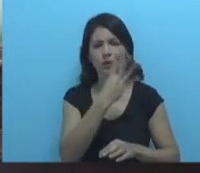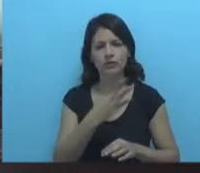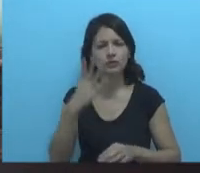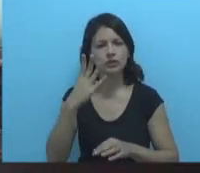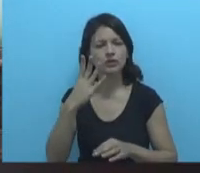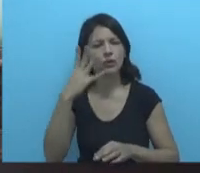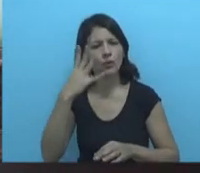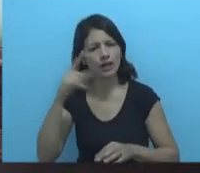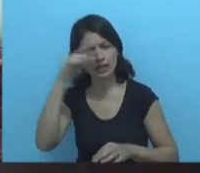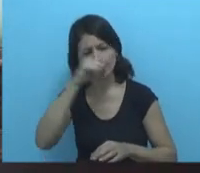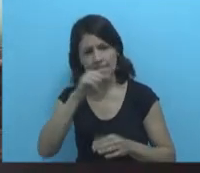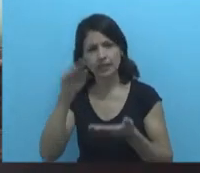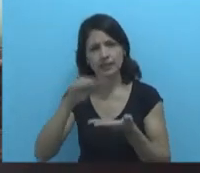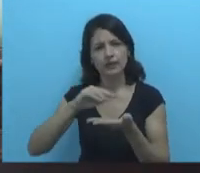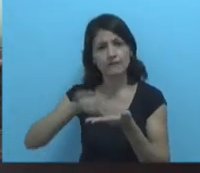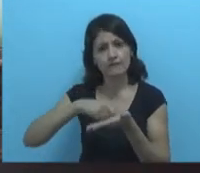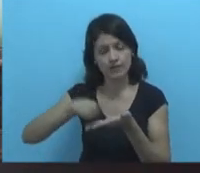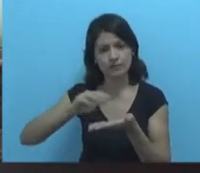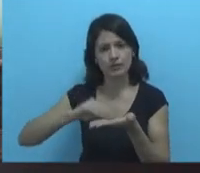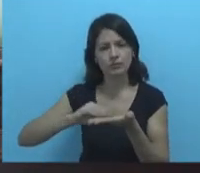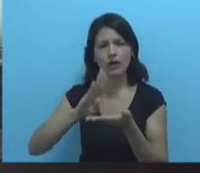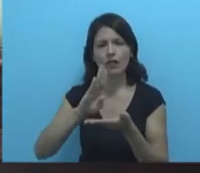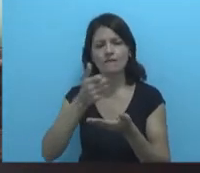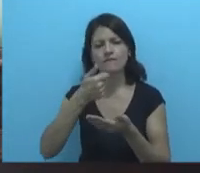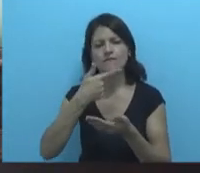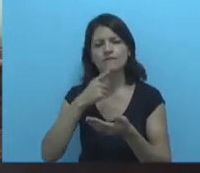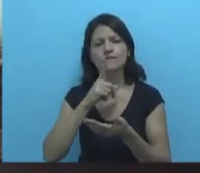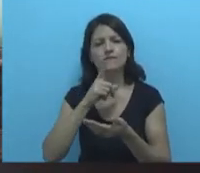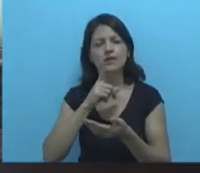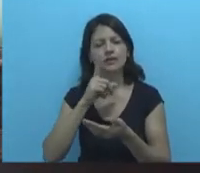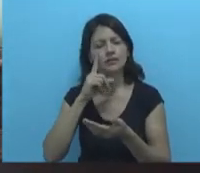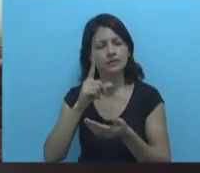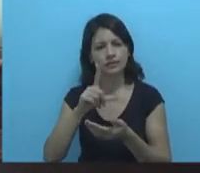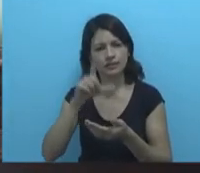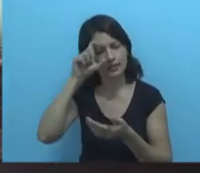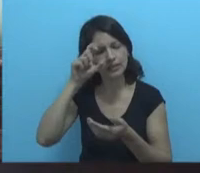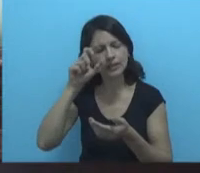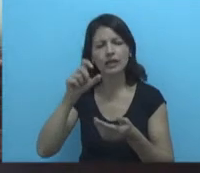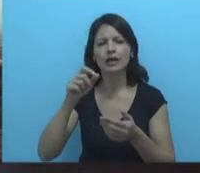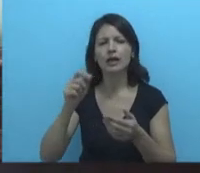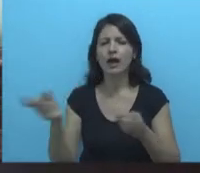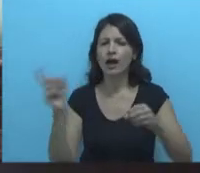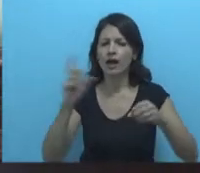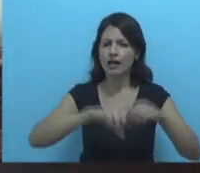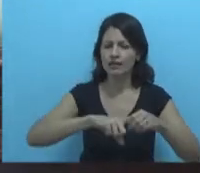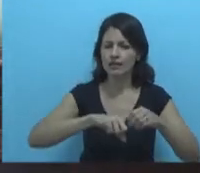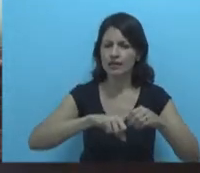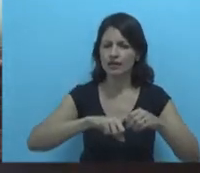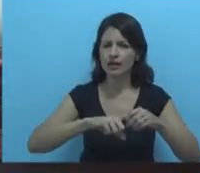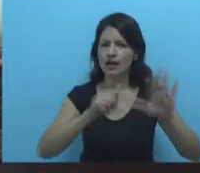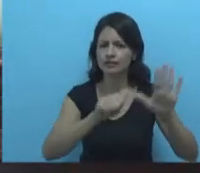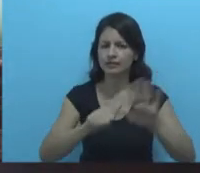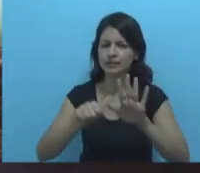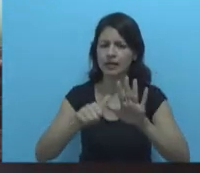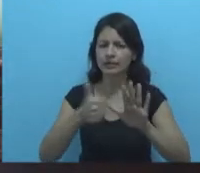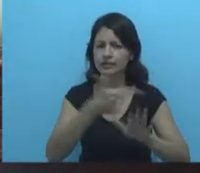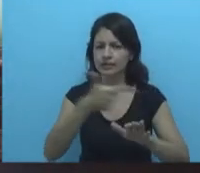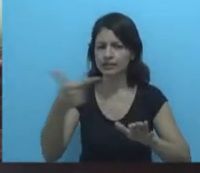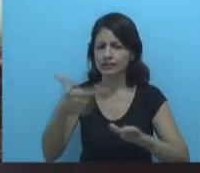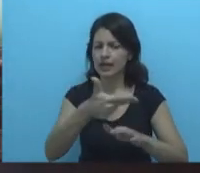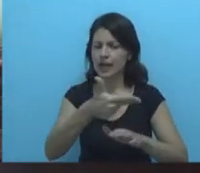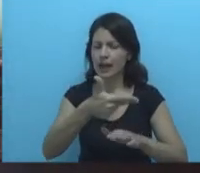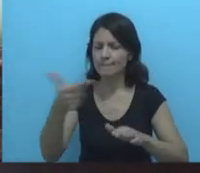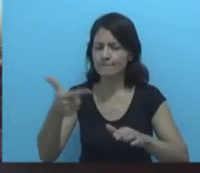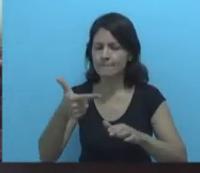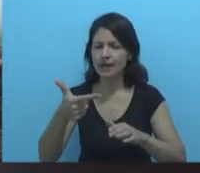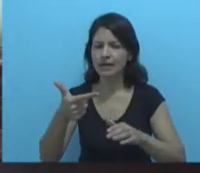43.447, diputado Basile, por el cual esta Cámara declara su adhesión a la Sexta Semana Mundial de las Naciones Unidas para la Seguridad Vial, a